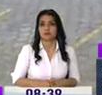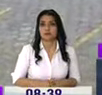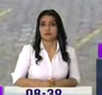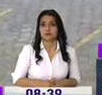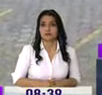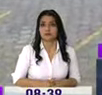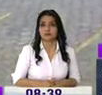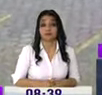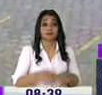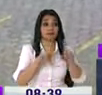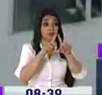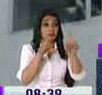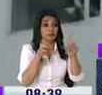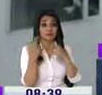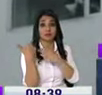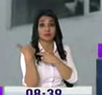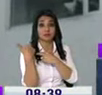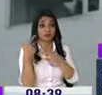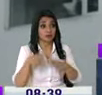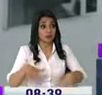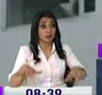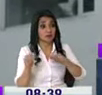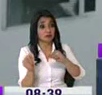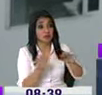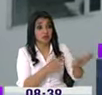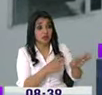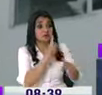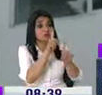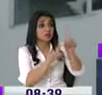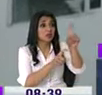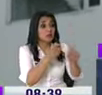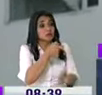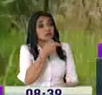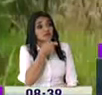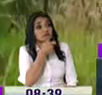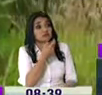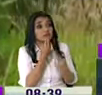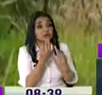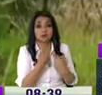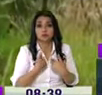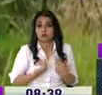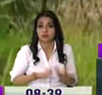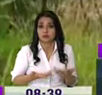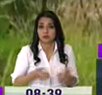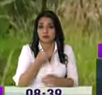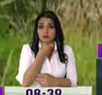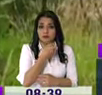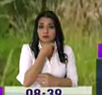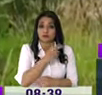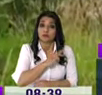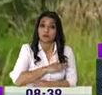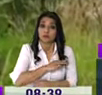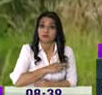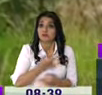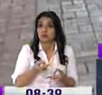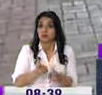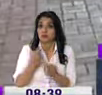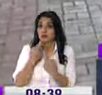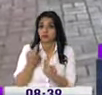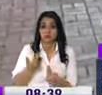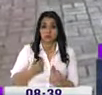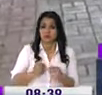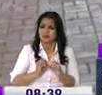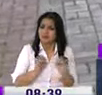de las empresas a cargo de las zonas abandonadas, sin embargo, no hemos obtenido respuesta. El municipio, por su lado, tampoco ha querido